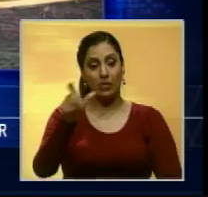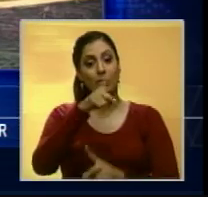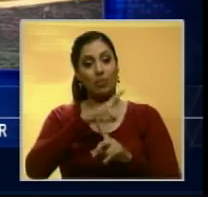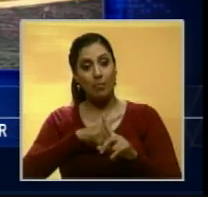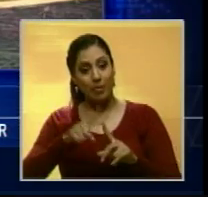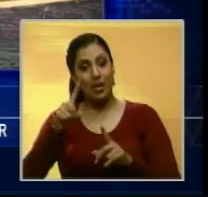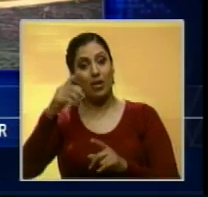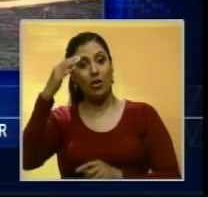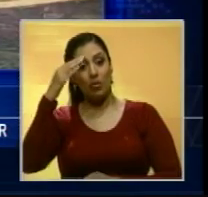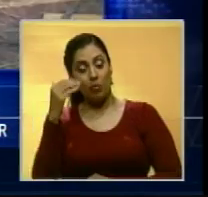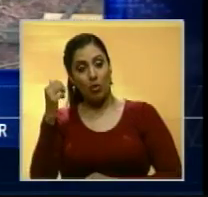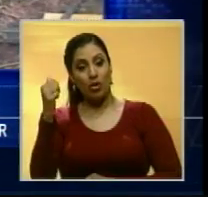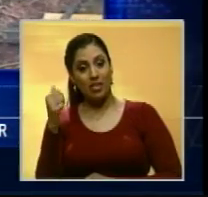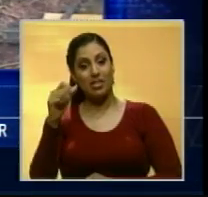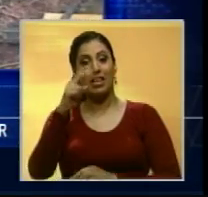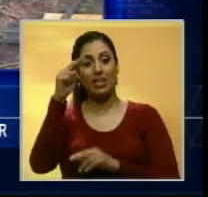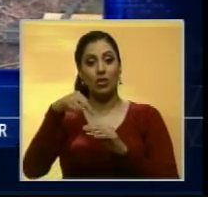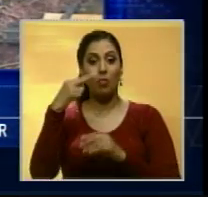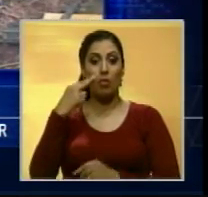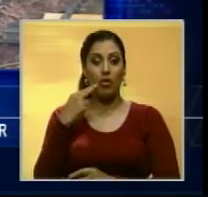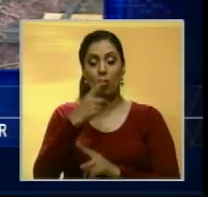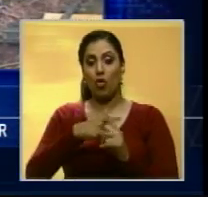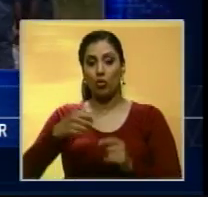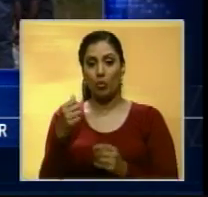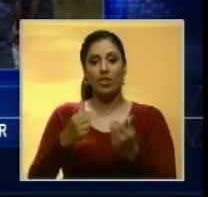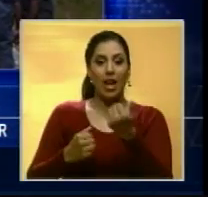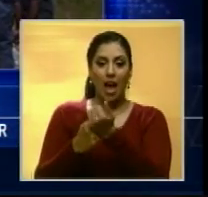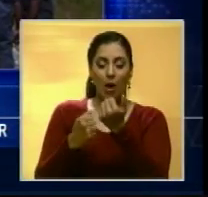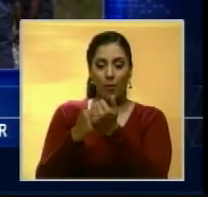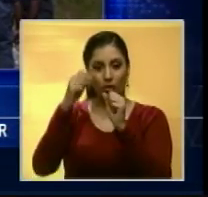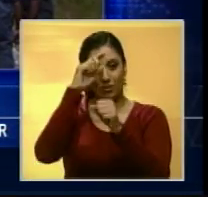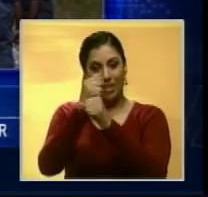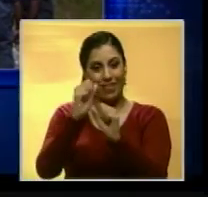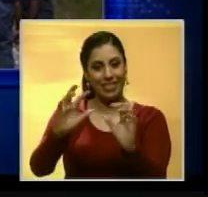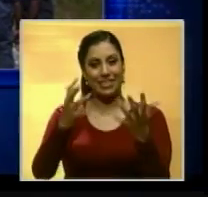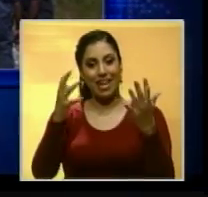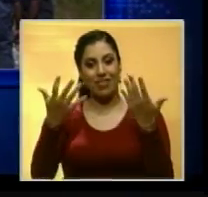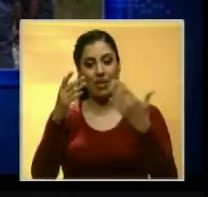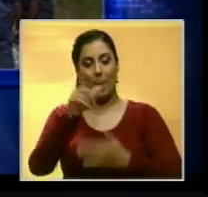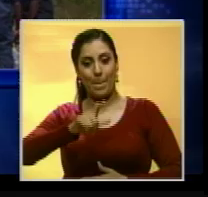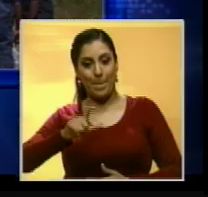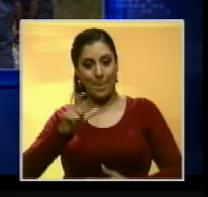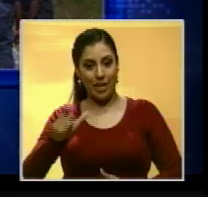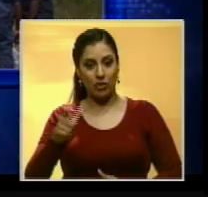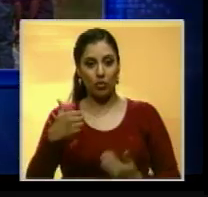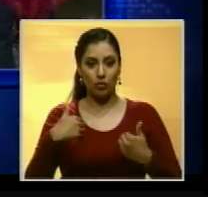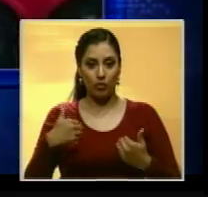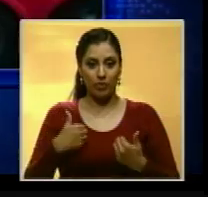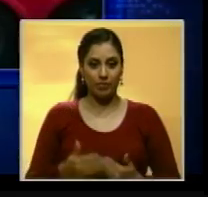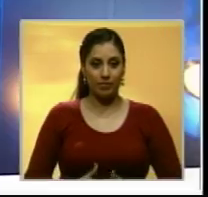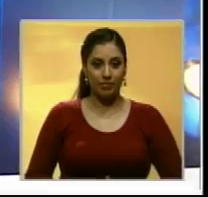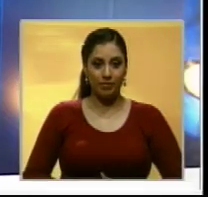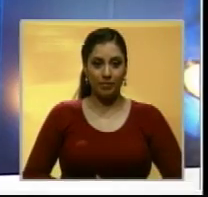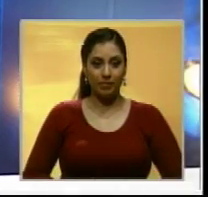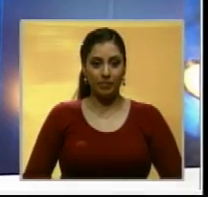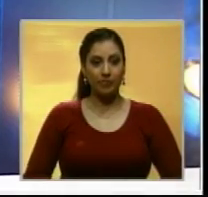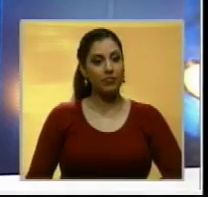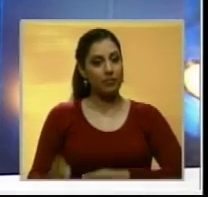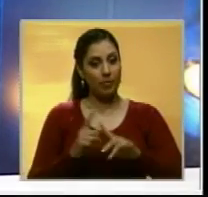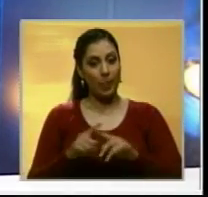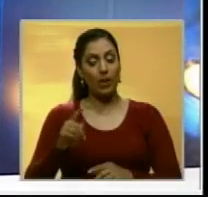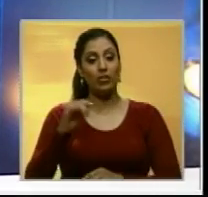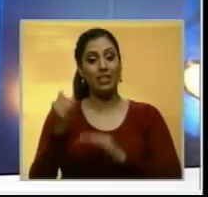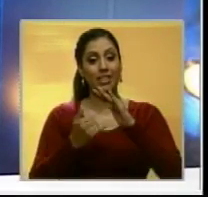de la Guardia Nacional Bolivariana y funcionarios policiales apoyaron en las labores de rescate de las personas afectadas.